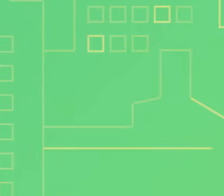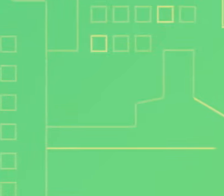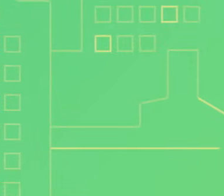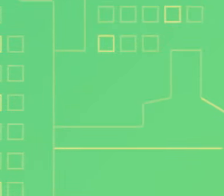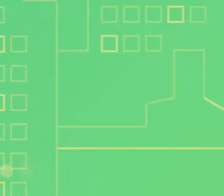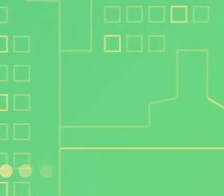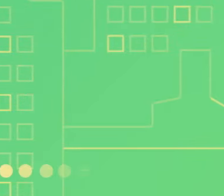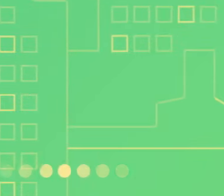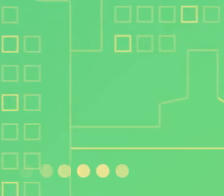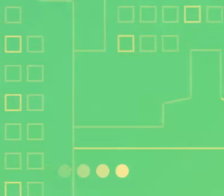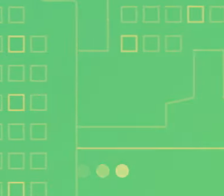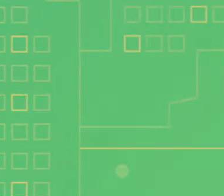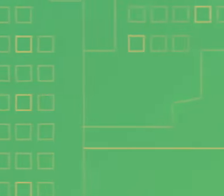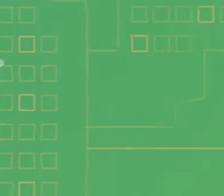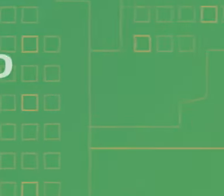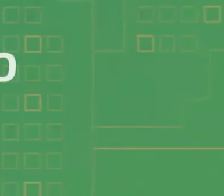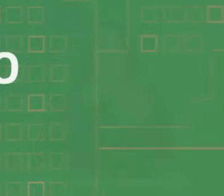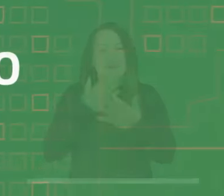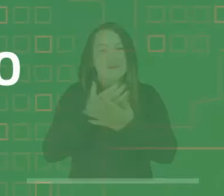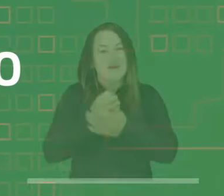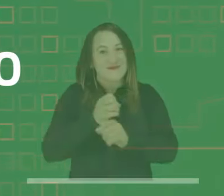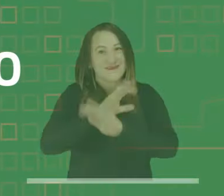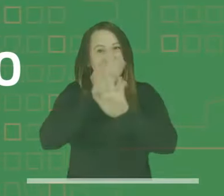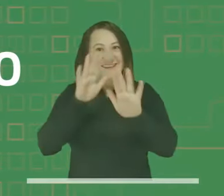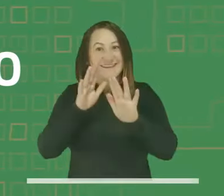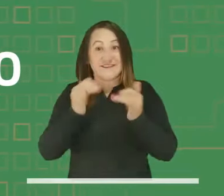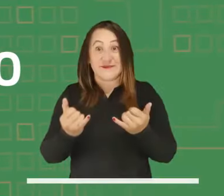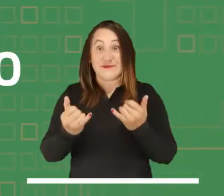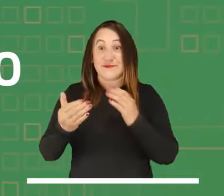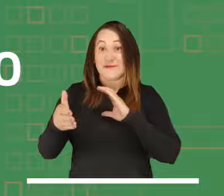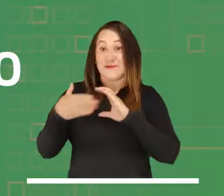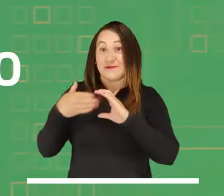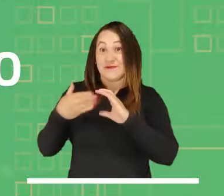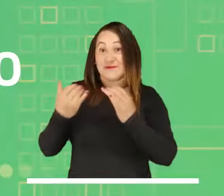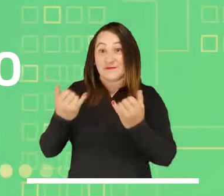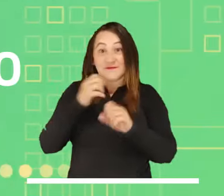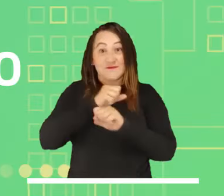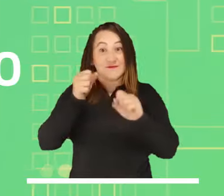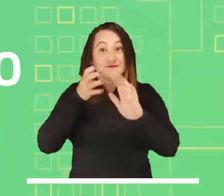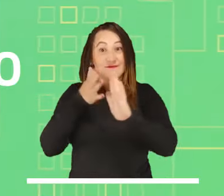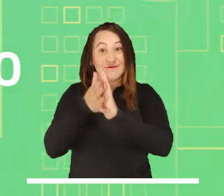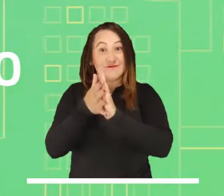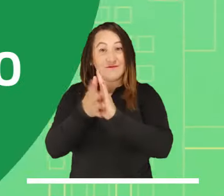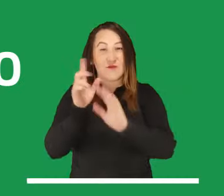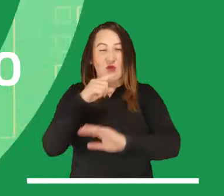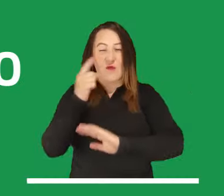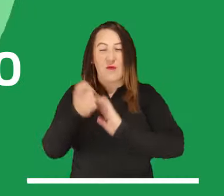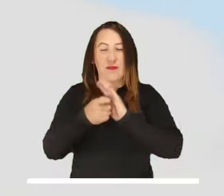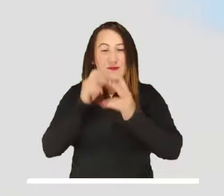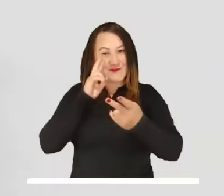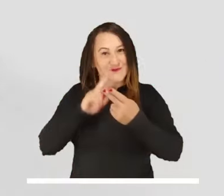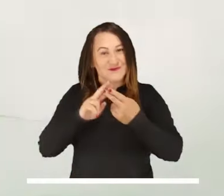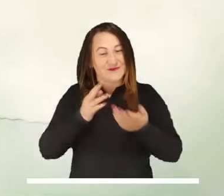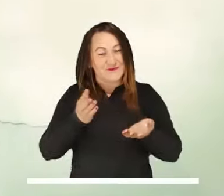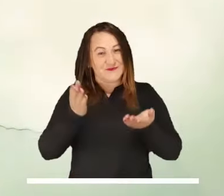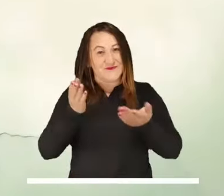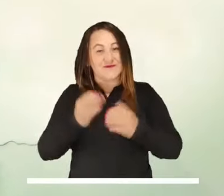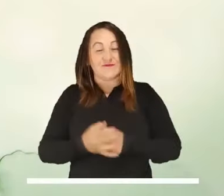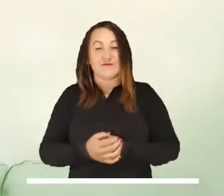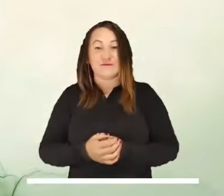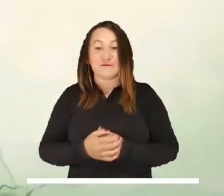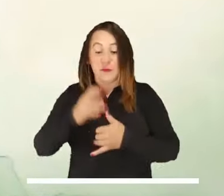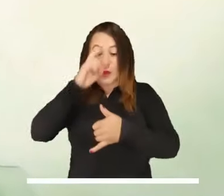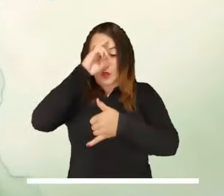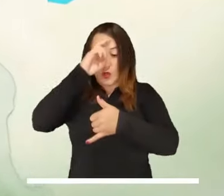Buenos días a toda nuestra audiencia. A continuación los invitamos a conocer el pronóstico del tiempo de la mañana. Cielo entre